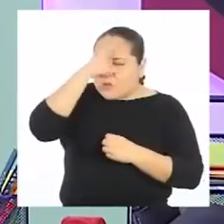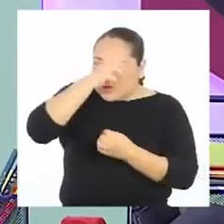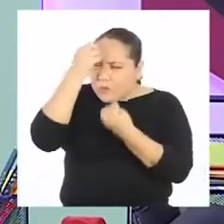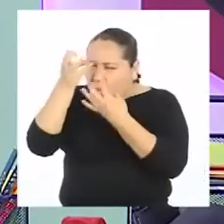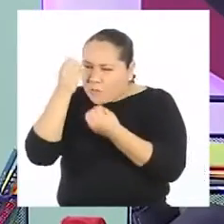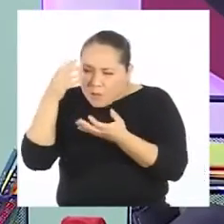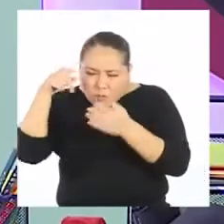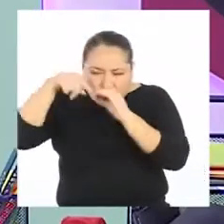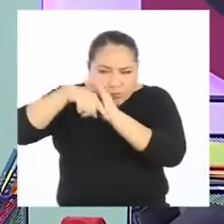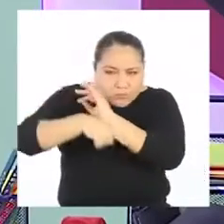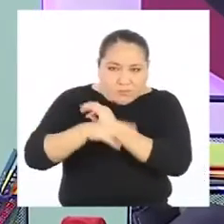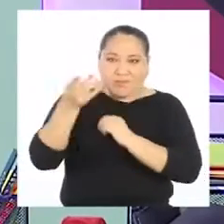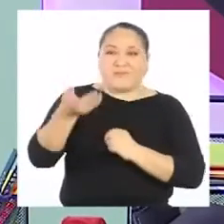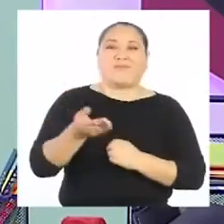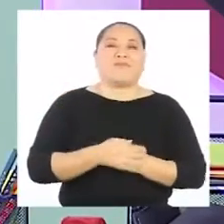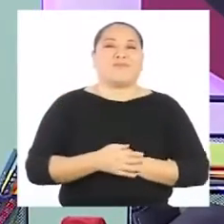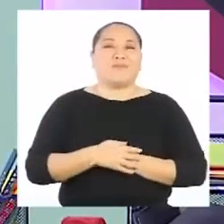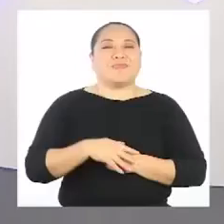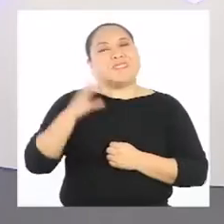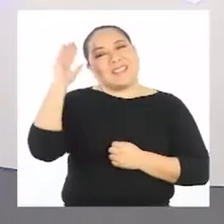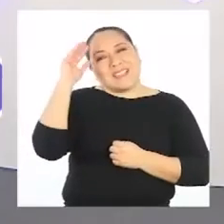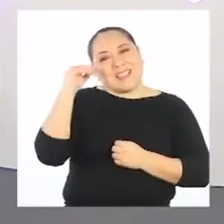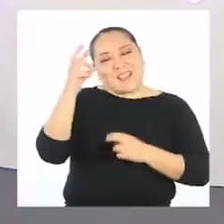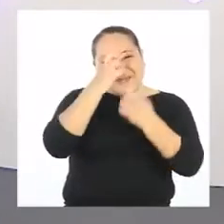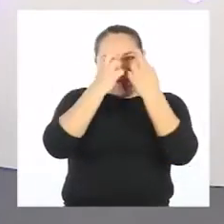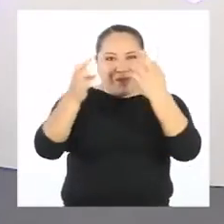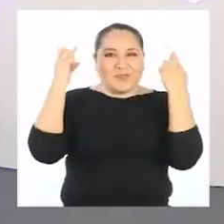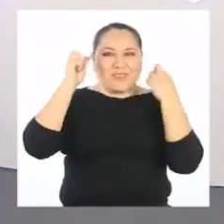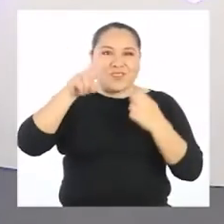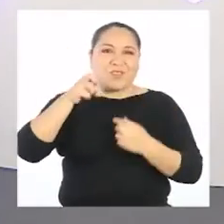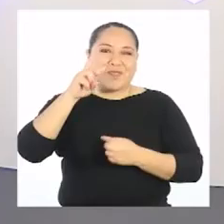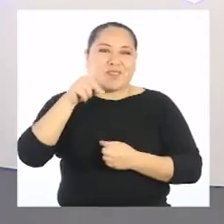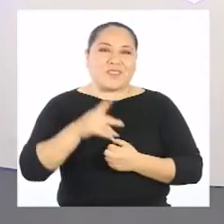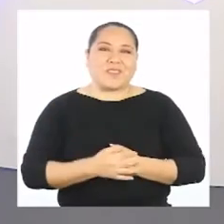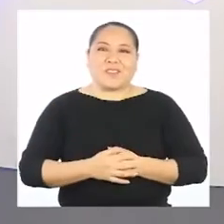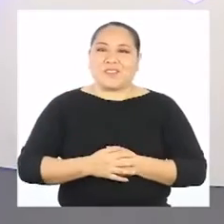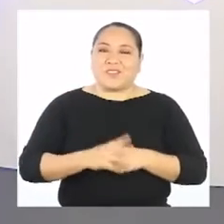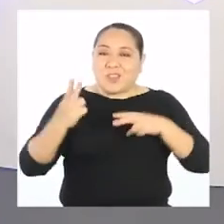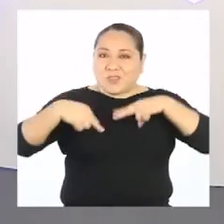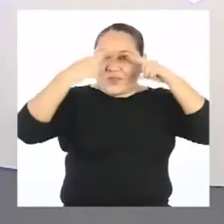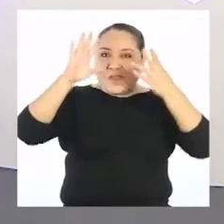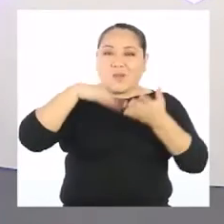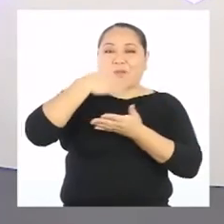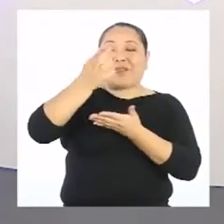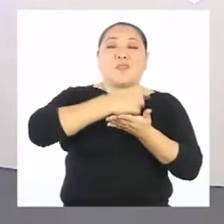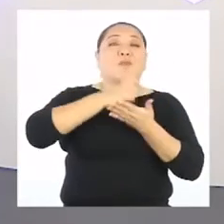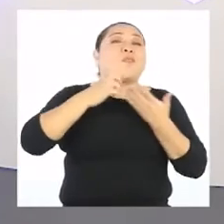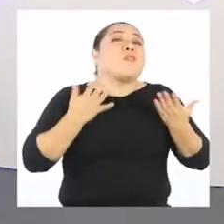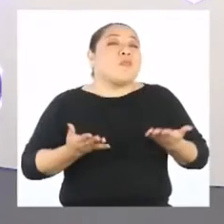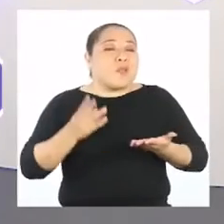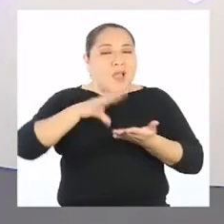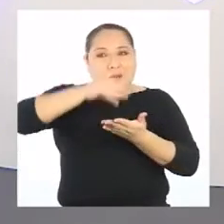e informarse más sobre ello. Hasta pronto, Promo 2021. Nos vemos en